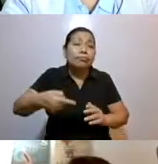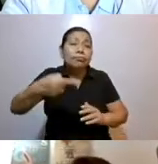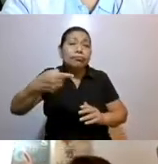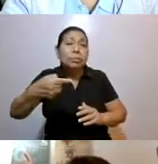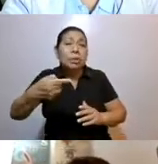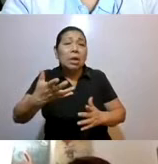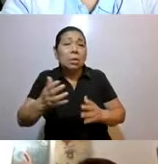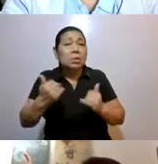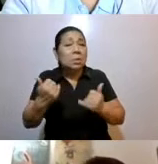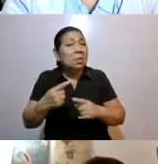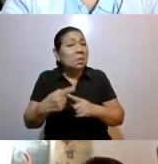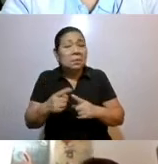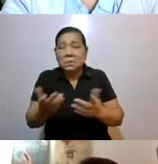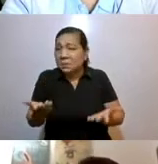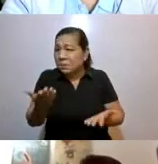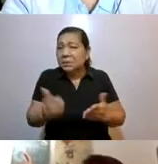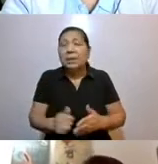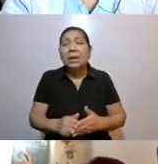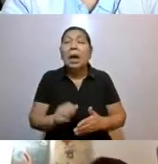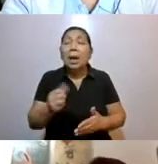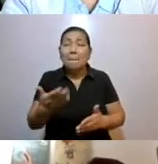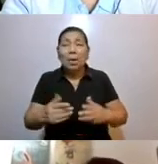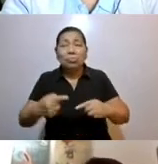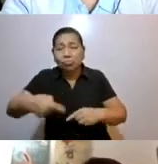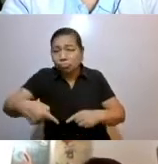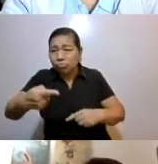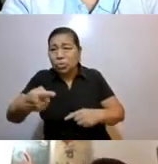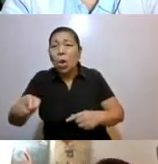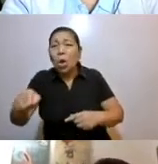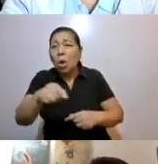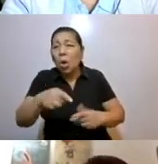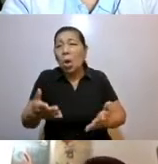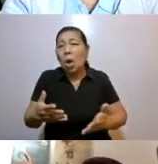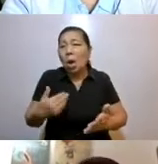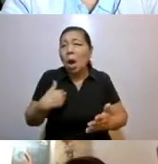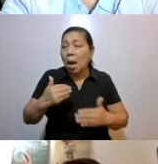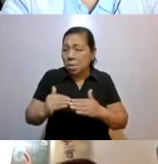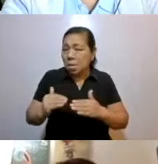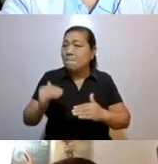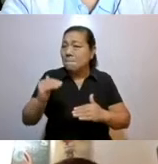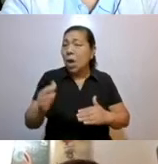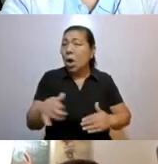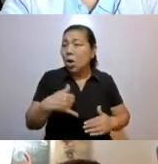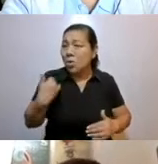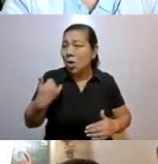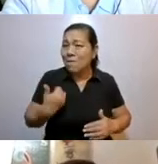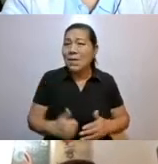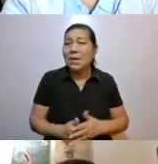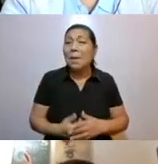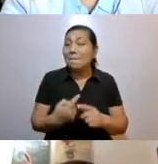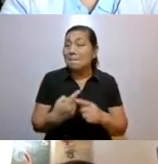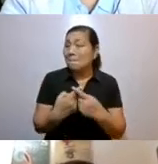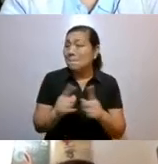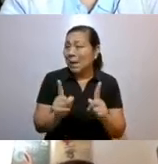edad dependiente, ¿no? Indudablemente hay más disfunción eréctil en gente de edad avanzada que en jóvenes. Sin